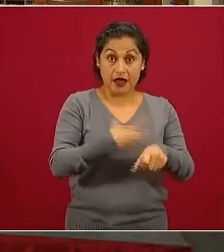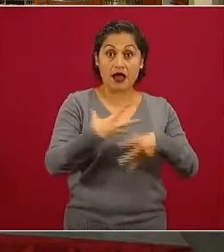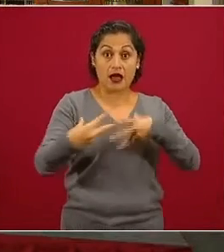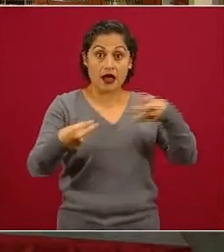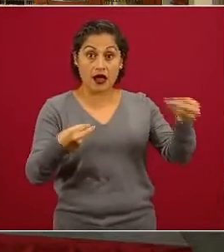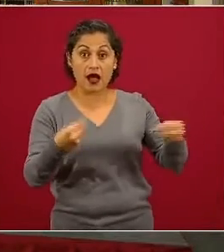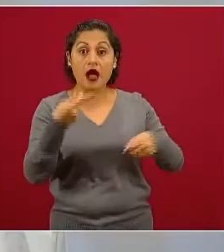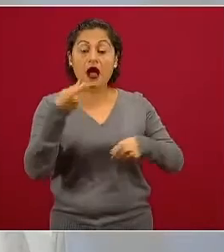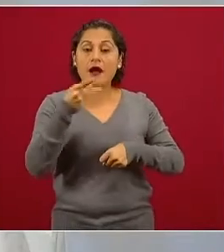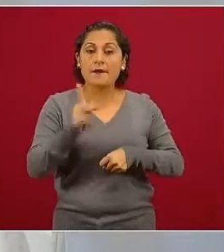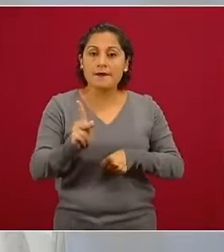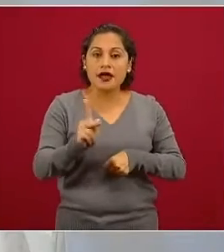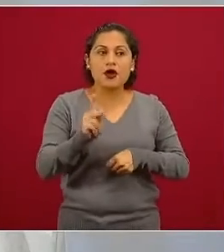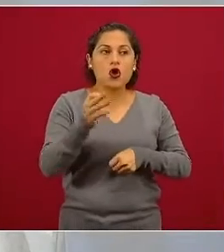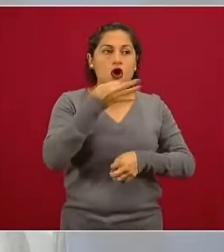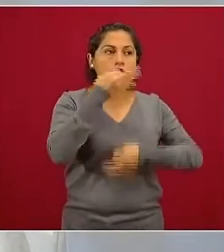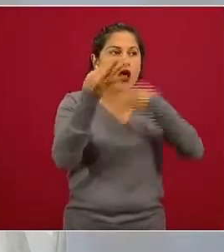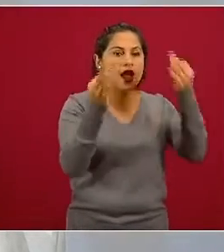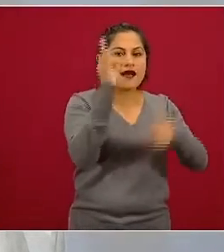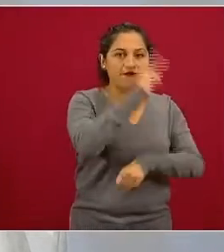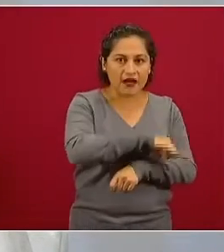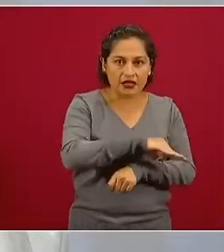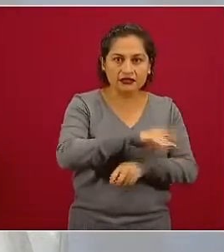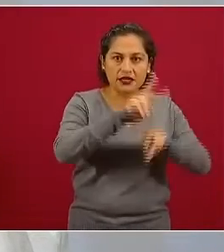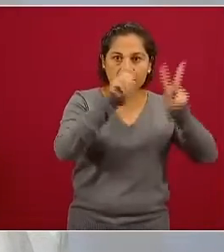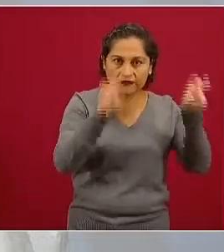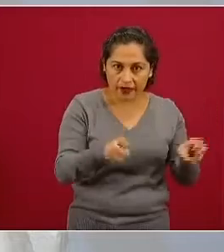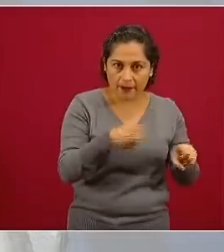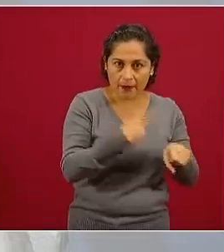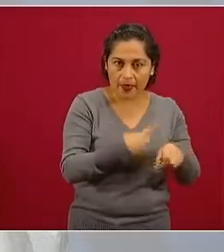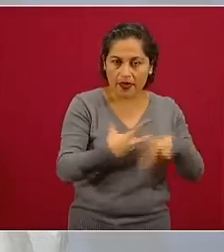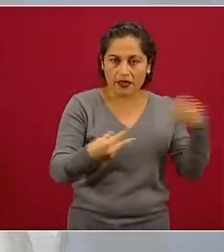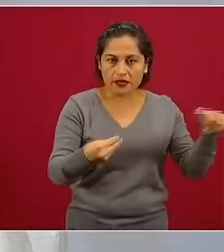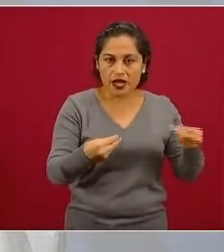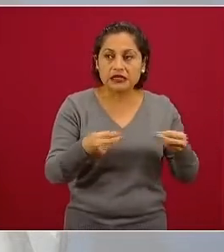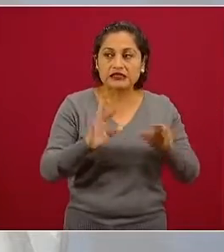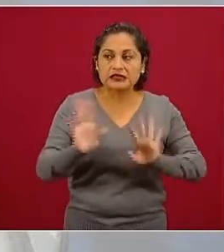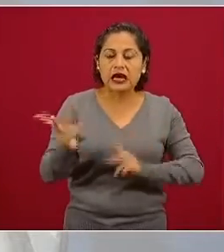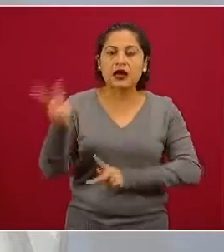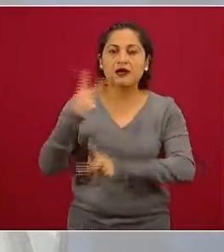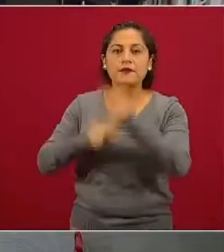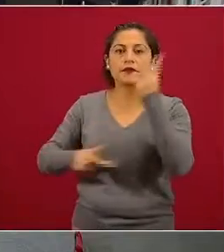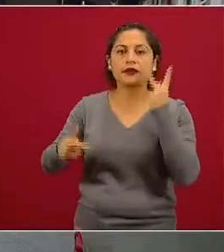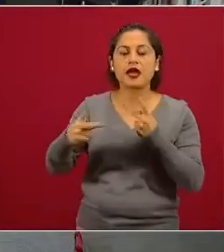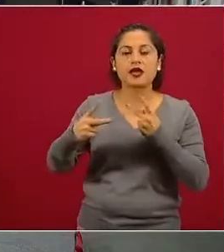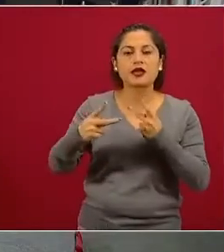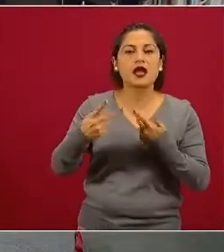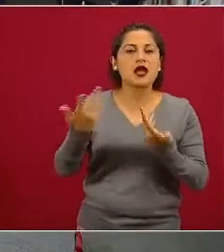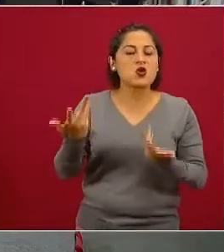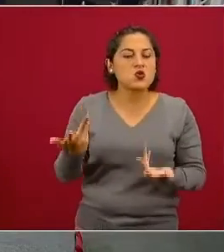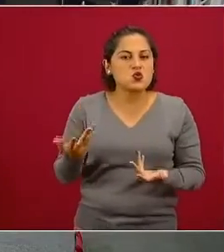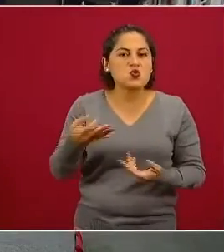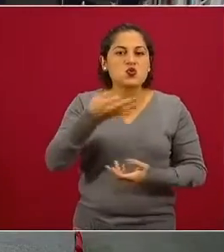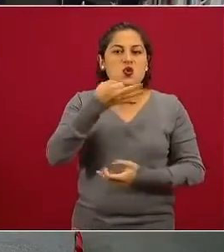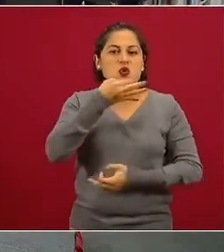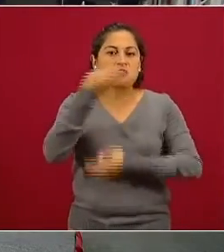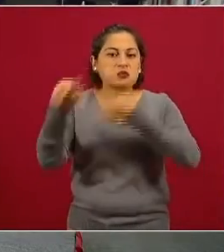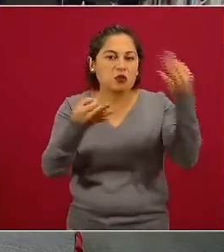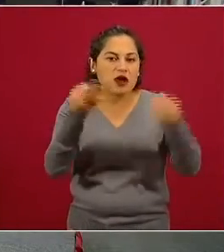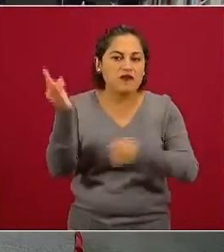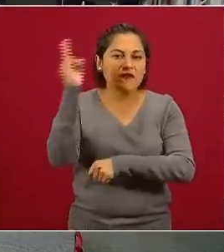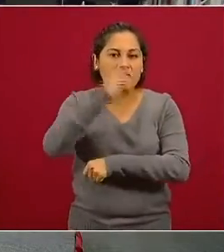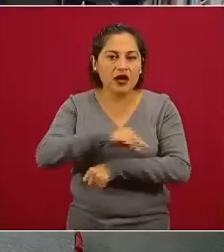no una mercancía en donde hay una lucha corporativa y geopolítica cada vez